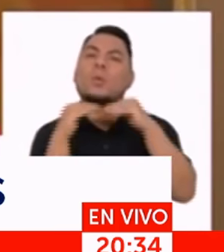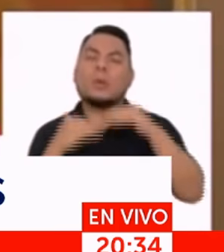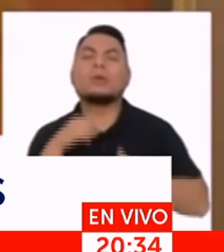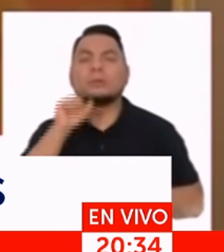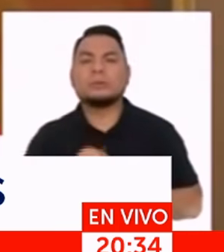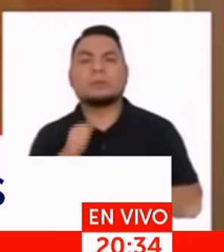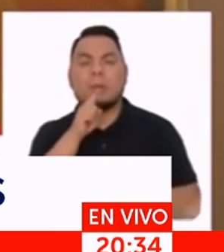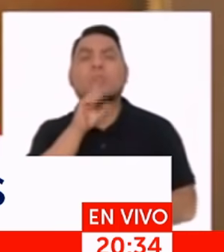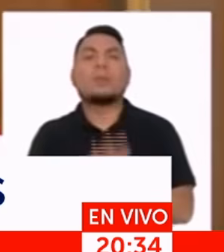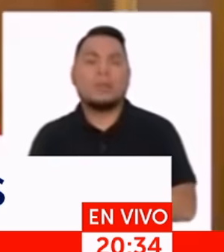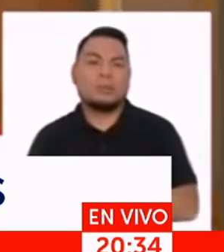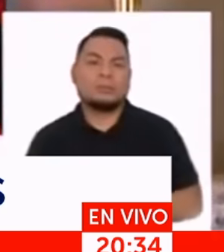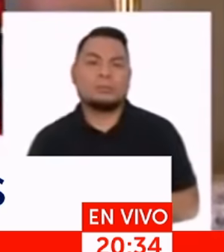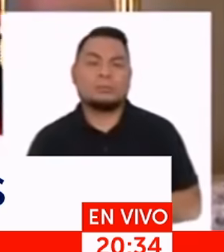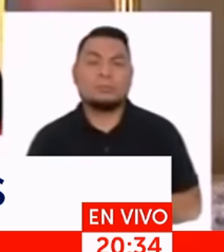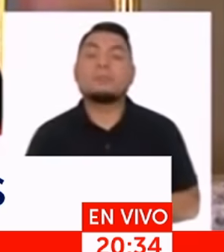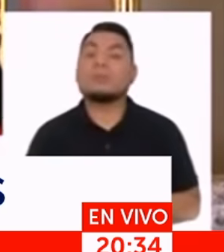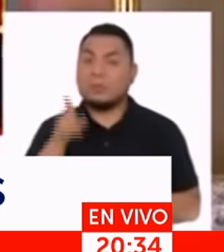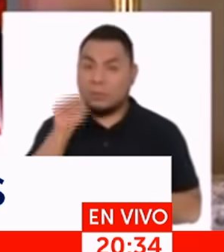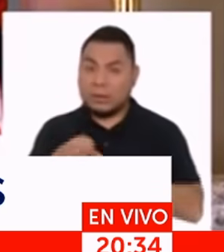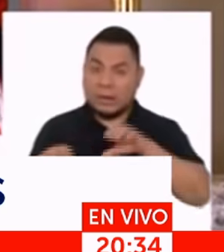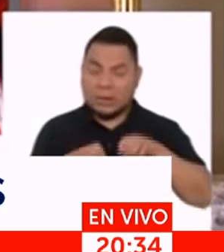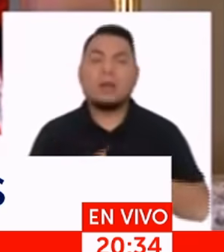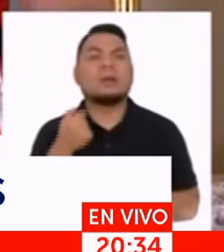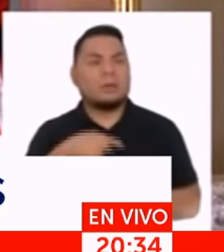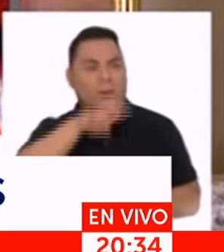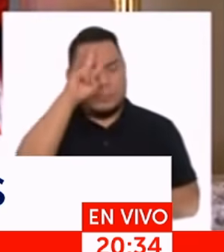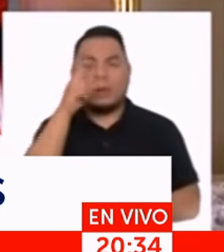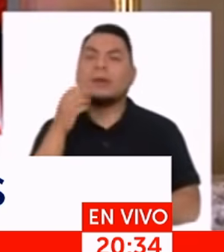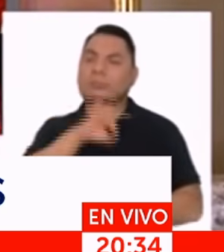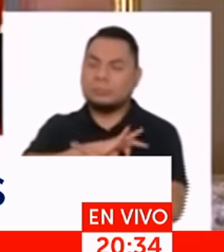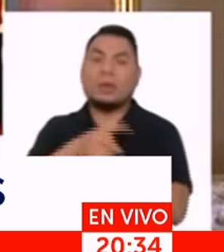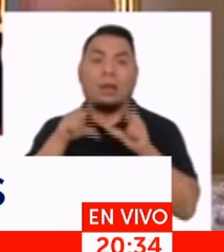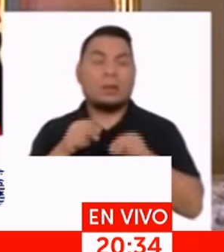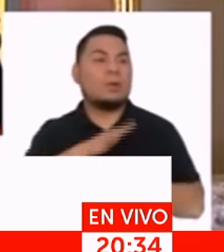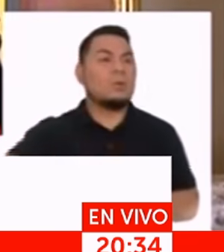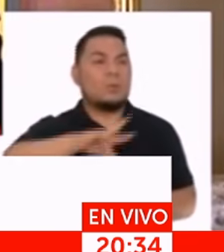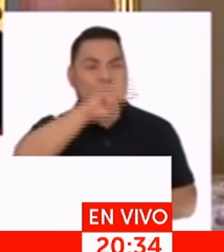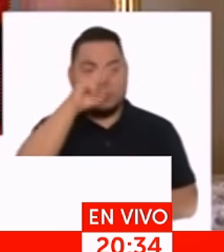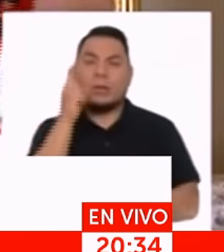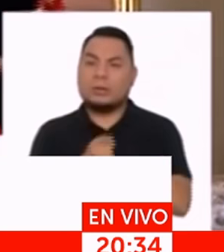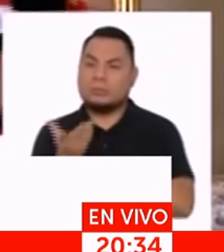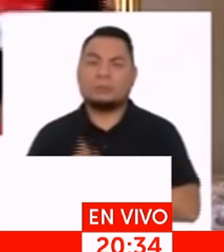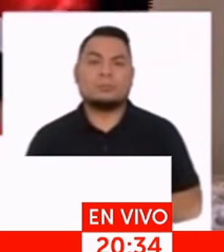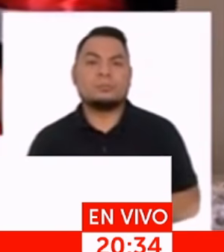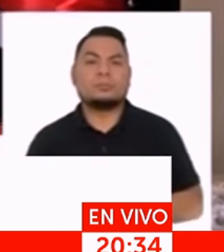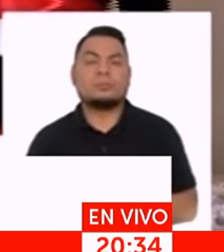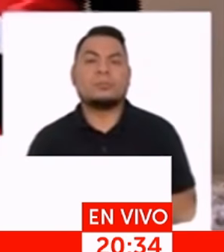igualdad, sí, prometo. Si así lo hicieres, que la patria os premie, y si no, que la nación os lo demande.